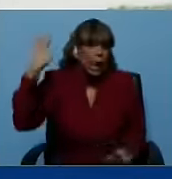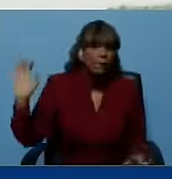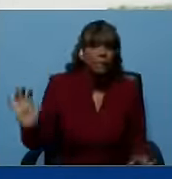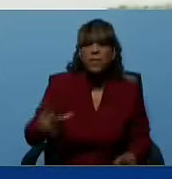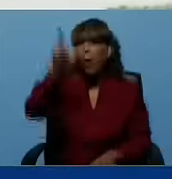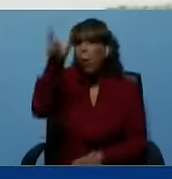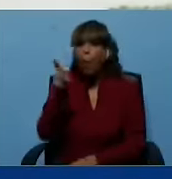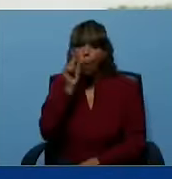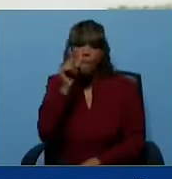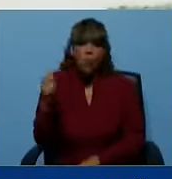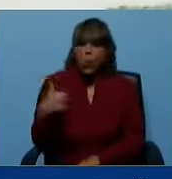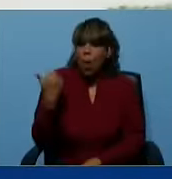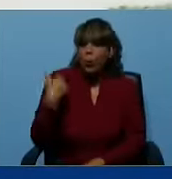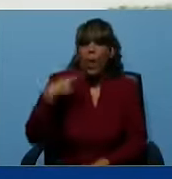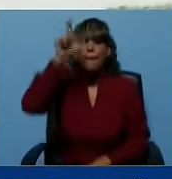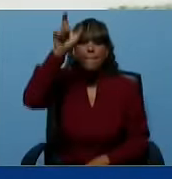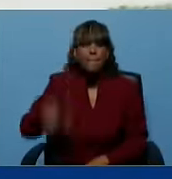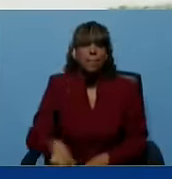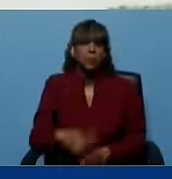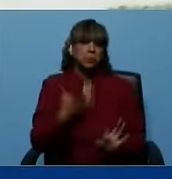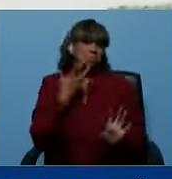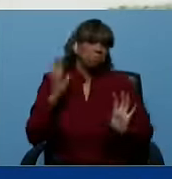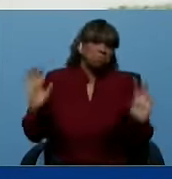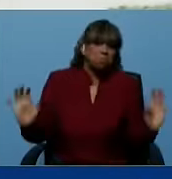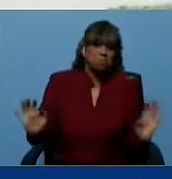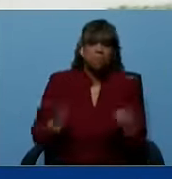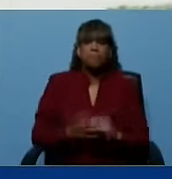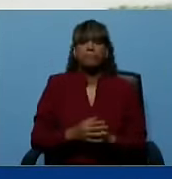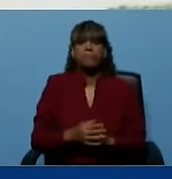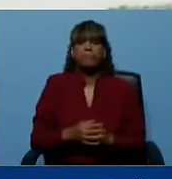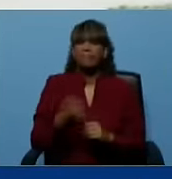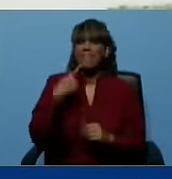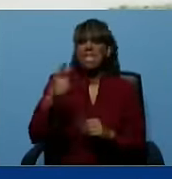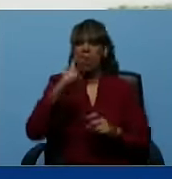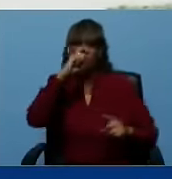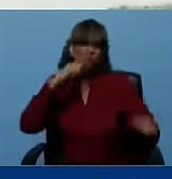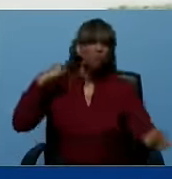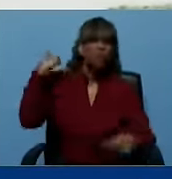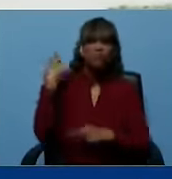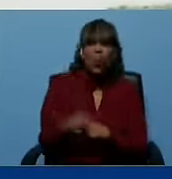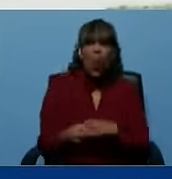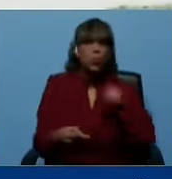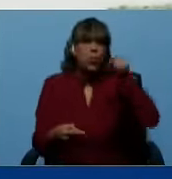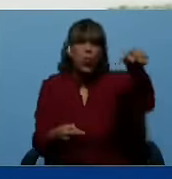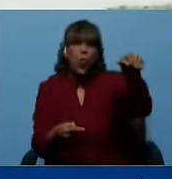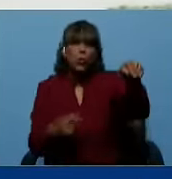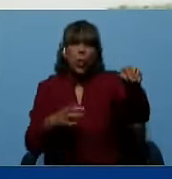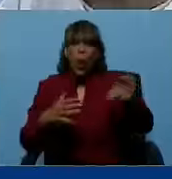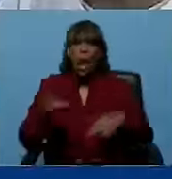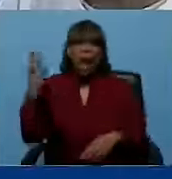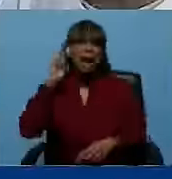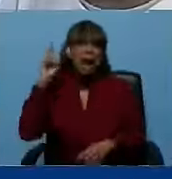tipo, Pedro Pérez, y amenaza a uno de ustedes